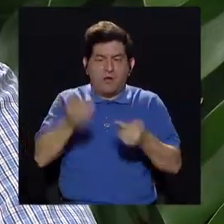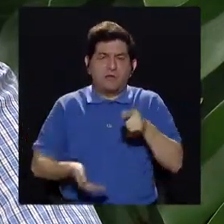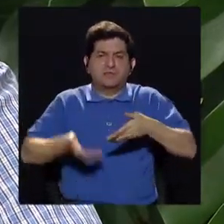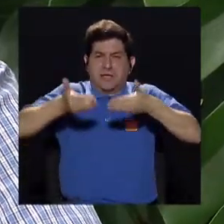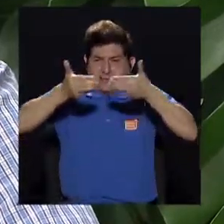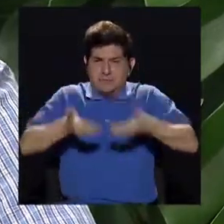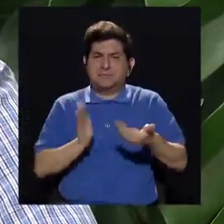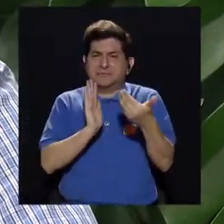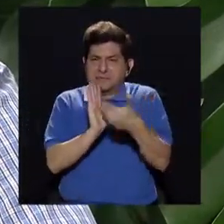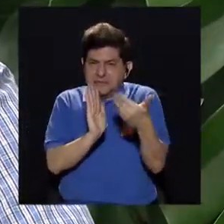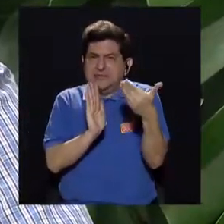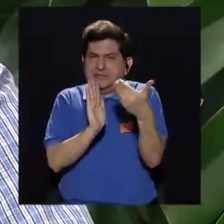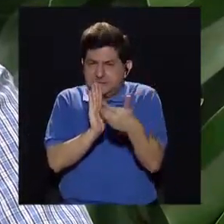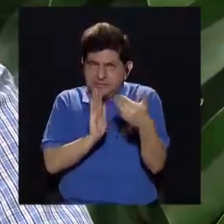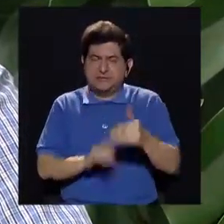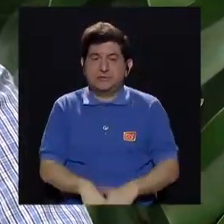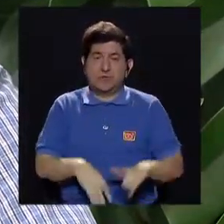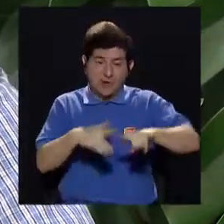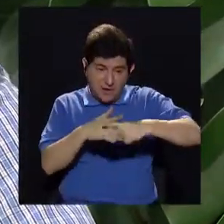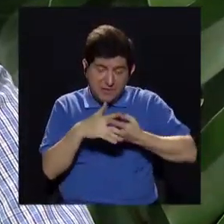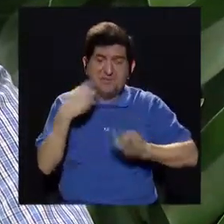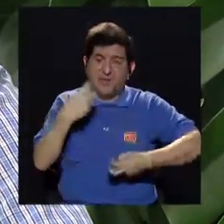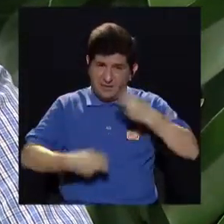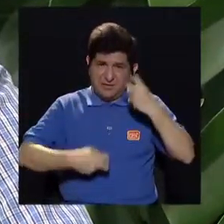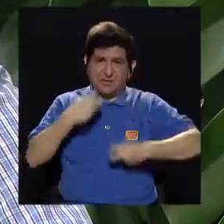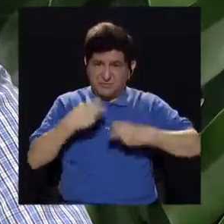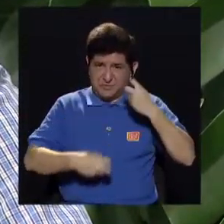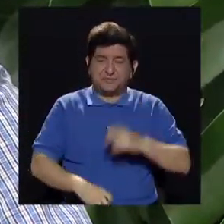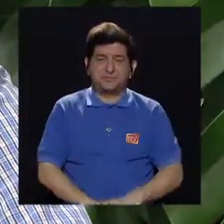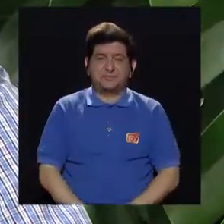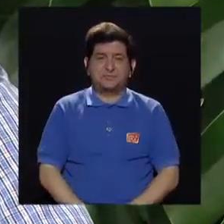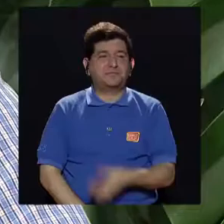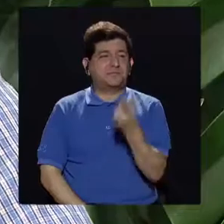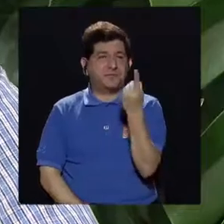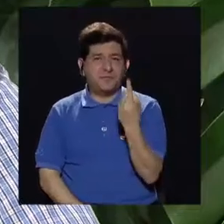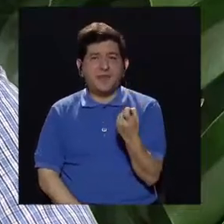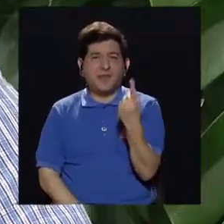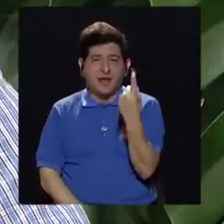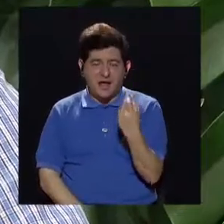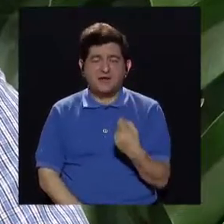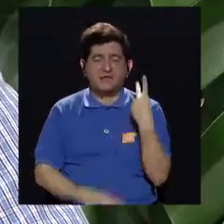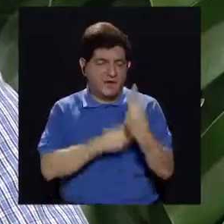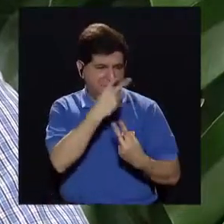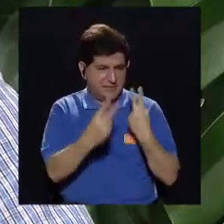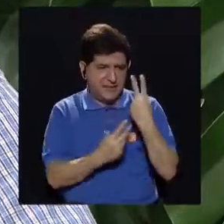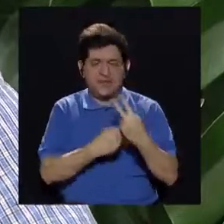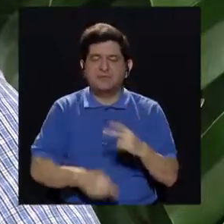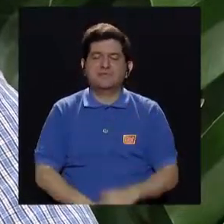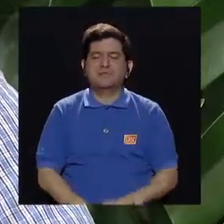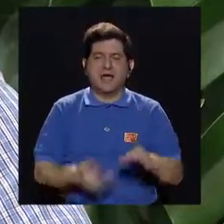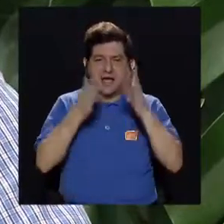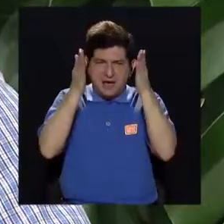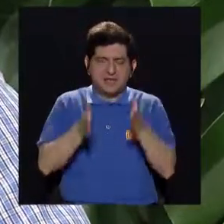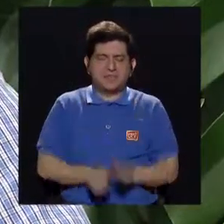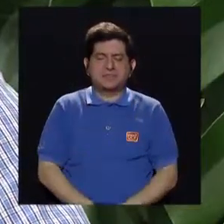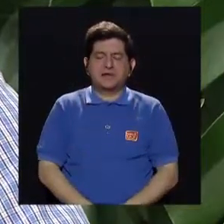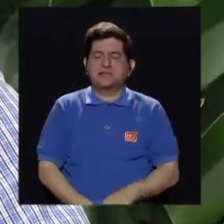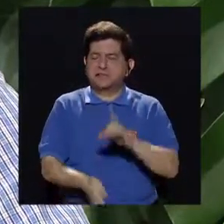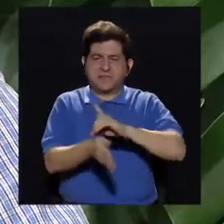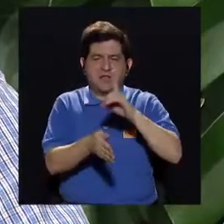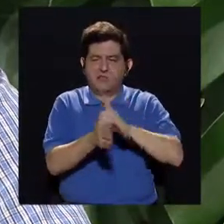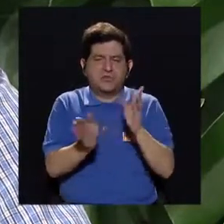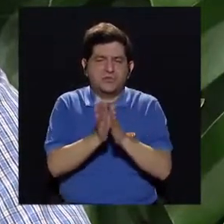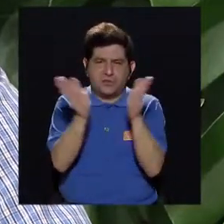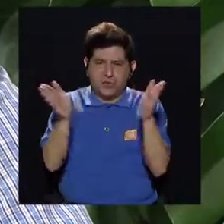o ese peso le puede afectar, ¿verdad? Porque creo que es donde empiezan los mayores problemas, ¿verdad? La ausencia de no visitar un médico, un especialista en el campo general de la